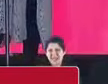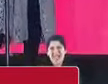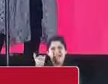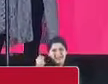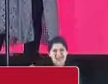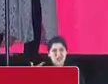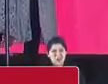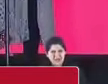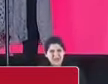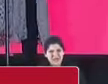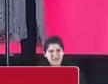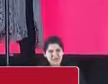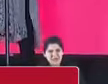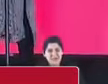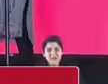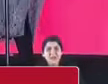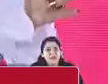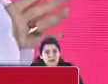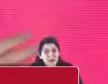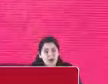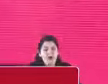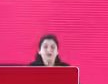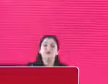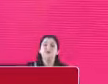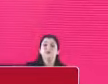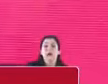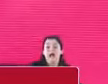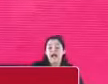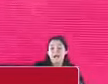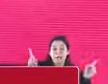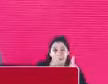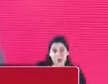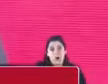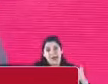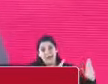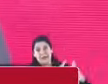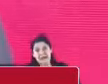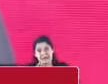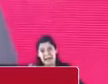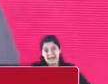embargo pese a la crisis de vivienda que hay hoy en el país